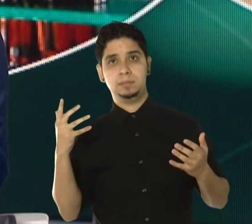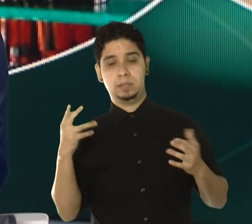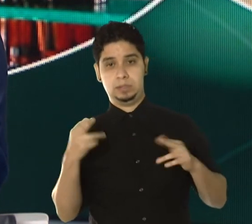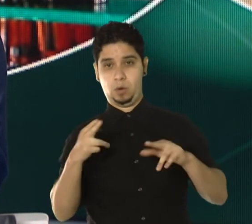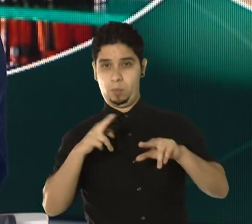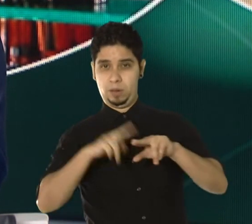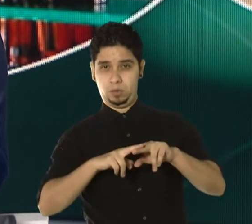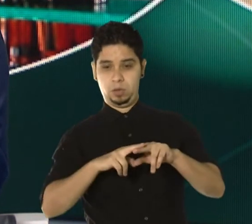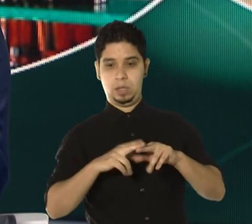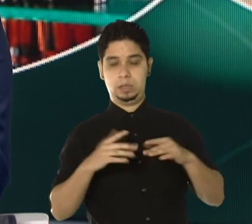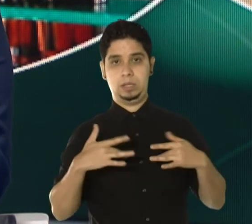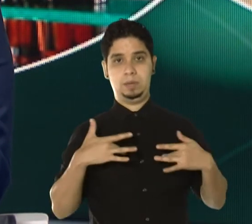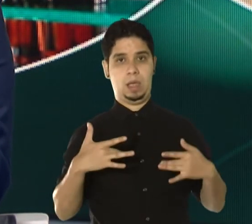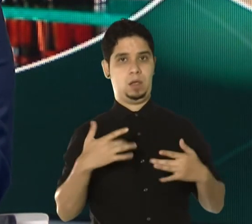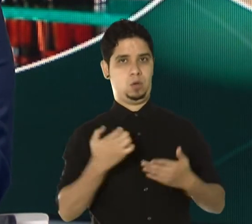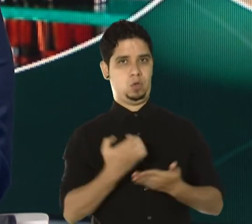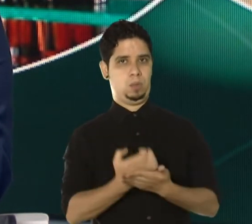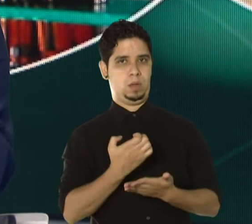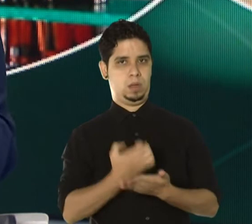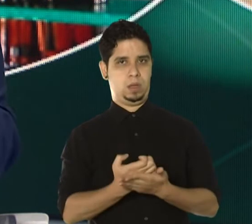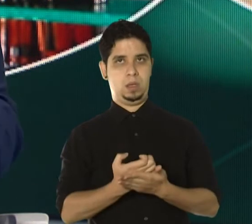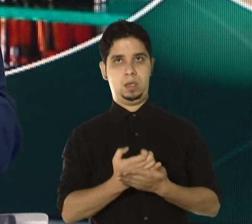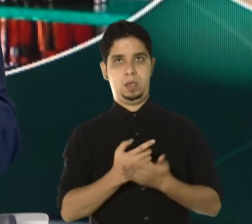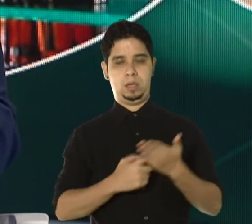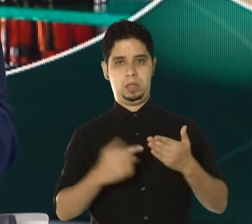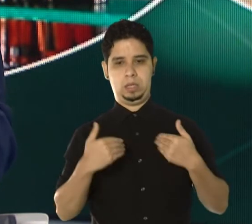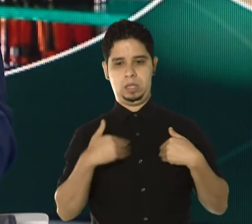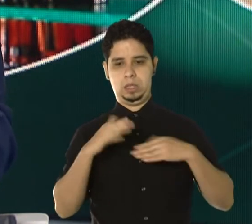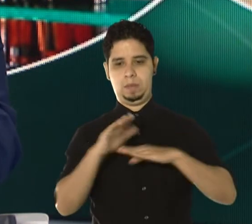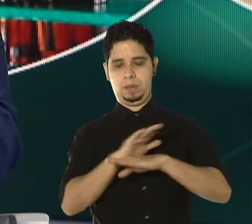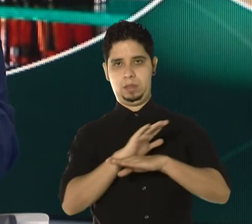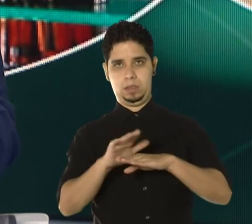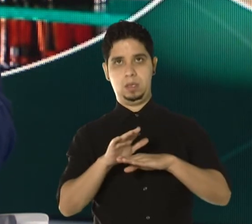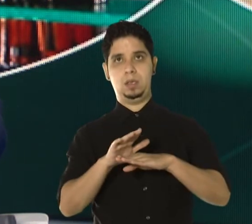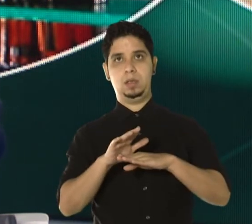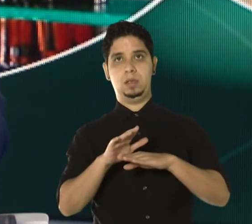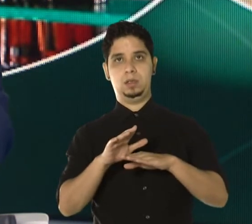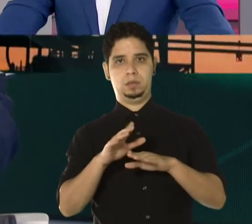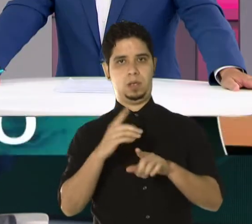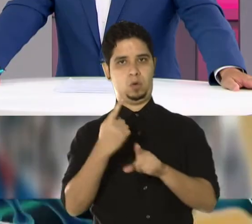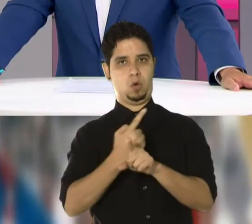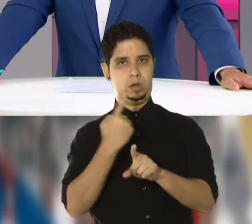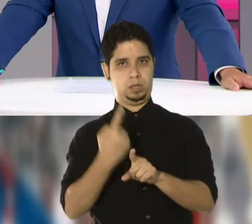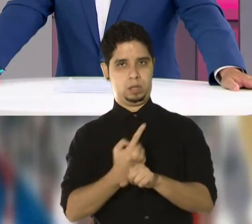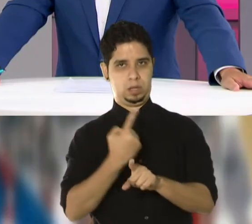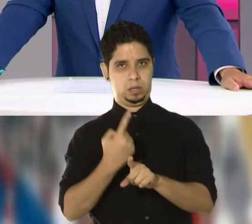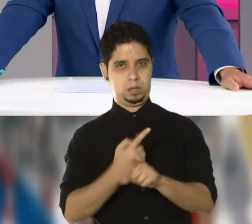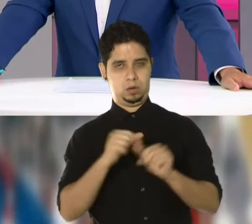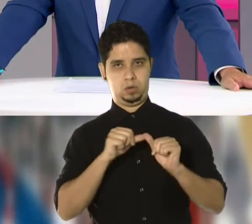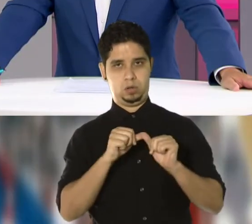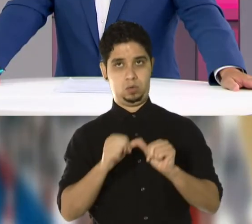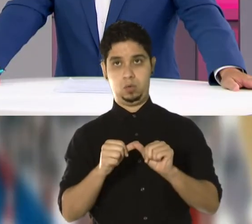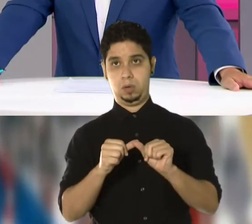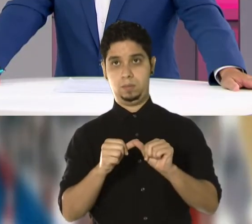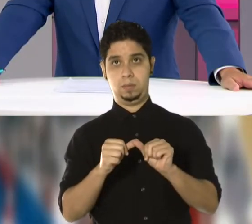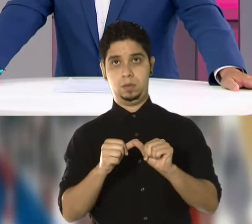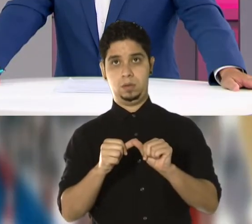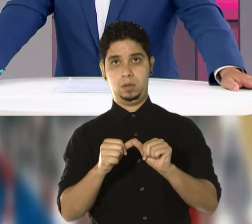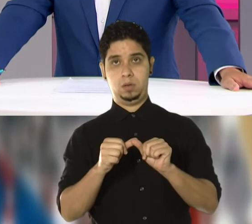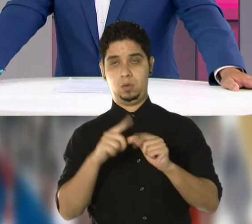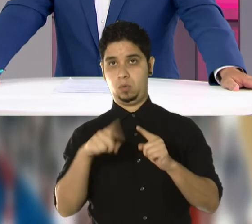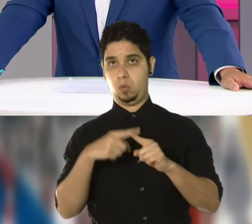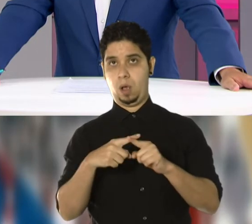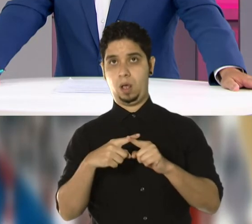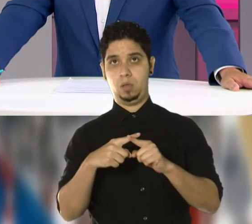aumento de actividad económica que está trayendo esta inversión en la reconstrucción sea sostenible y se mantenga una vez se acabe